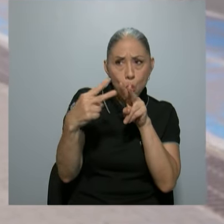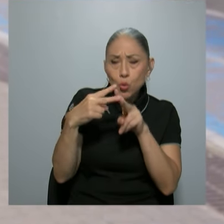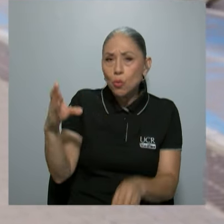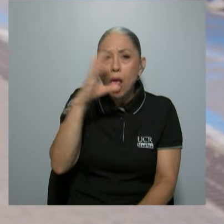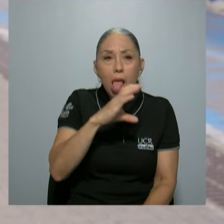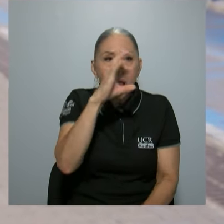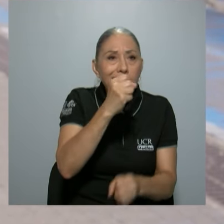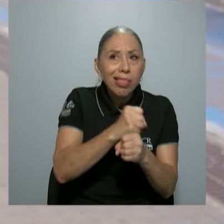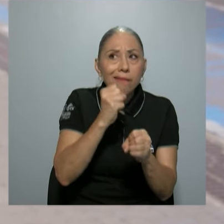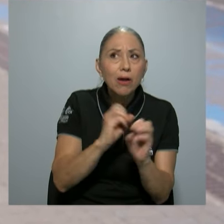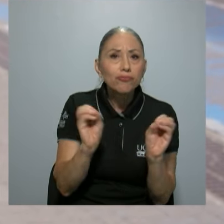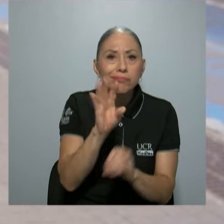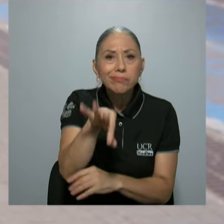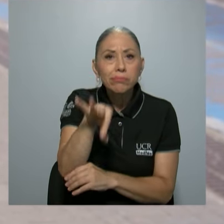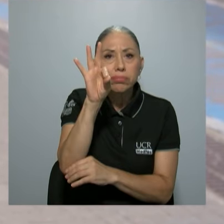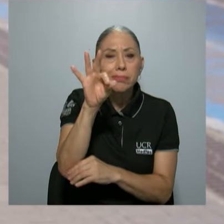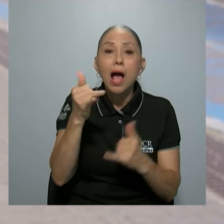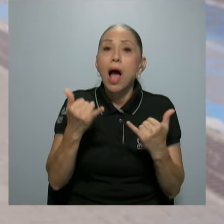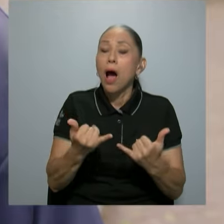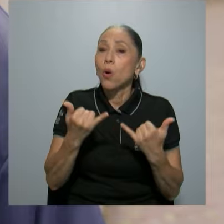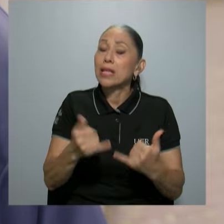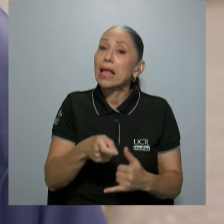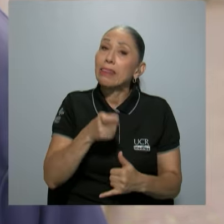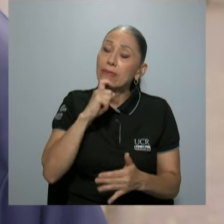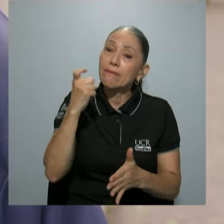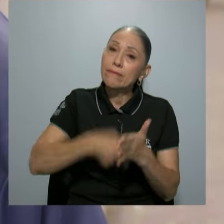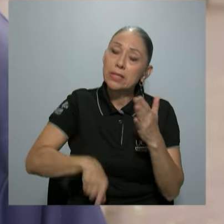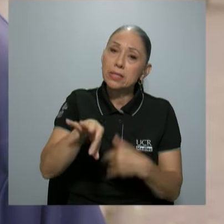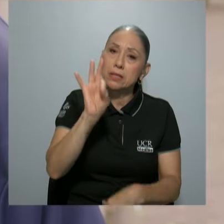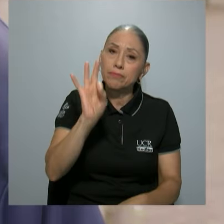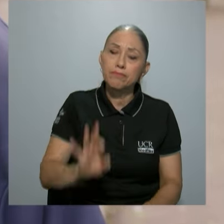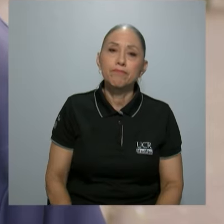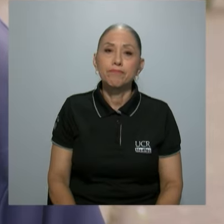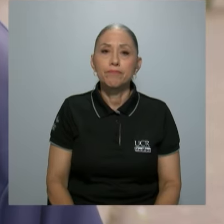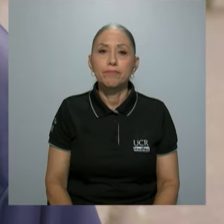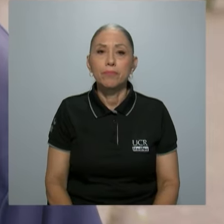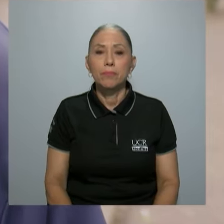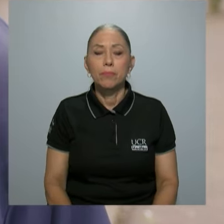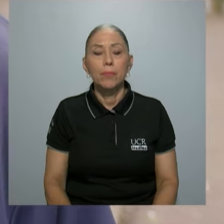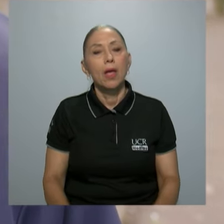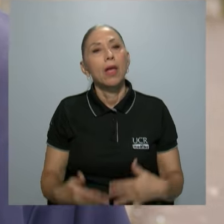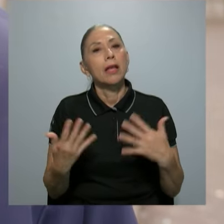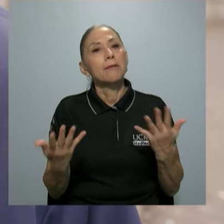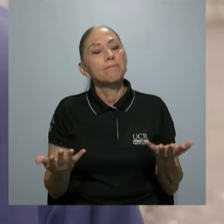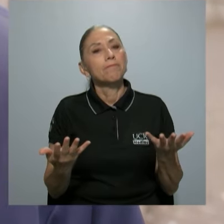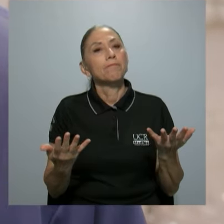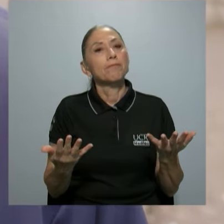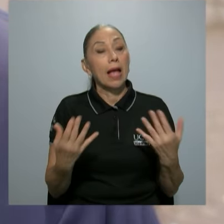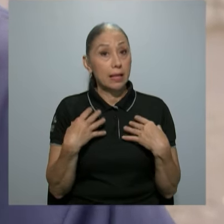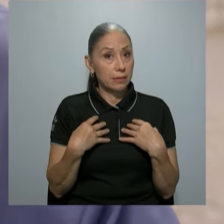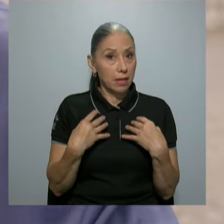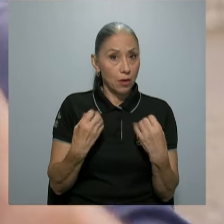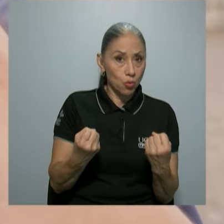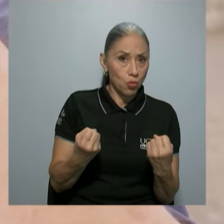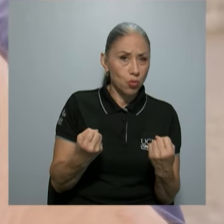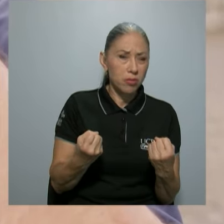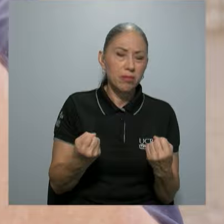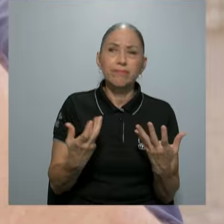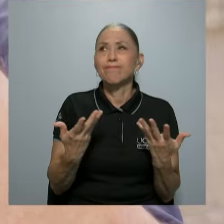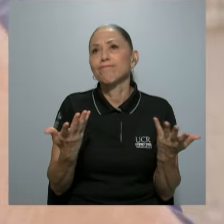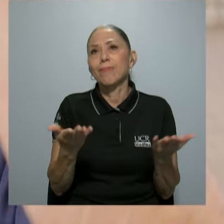pues no tienen. Y ahorita el empleo está duro. Con respecto a a lo que es la salud, pues las largas filas